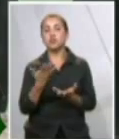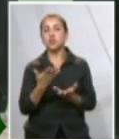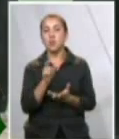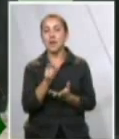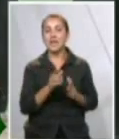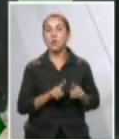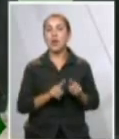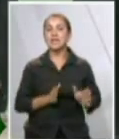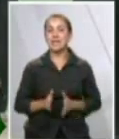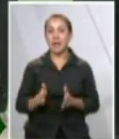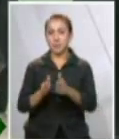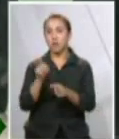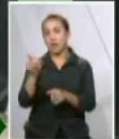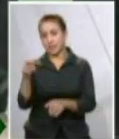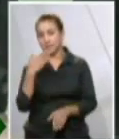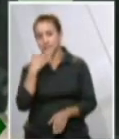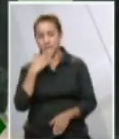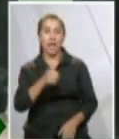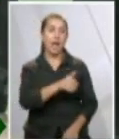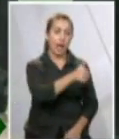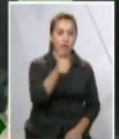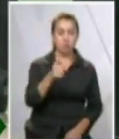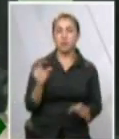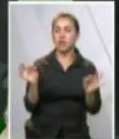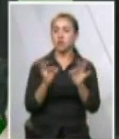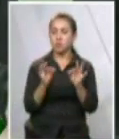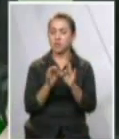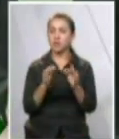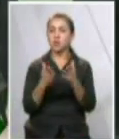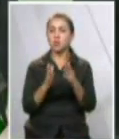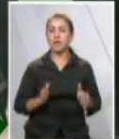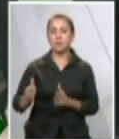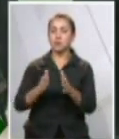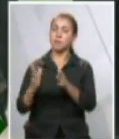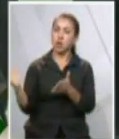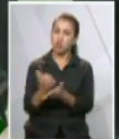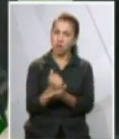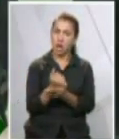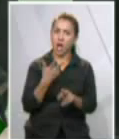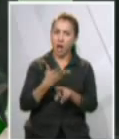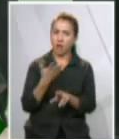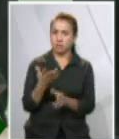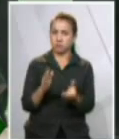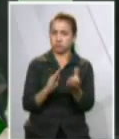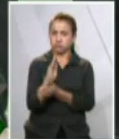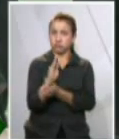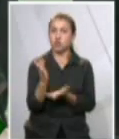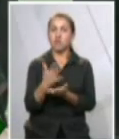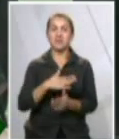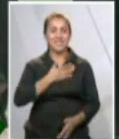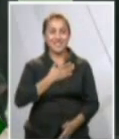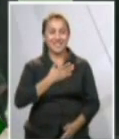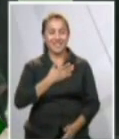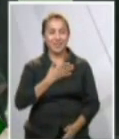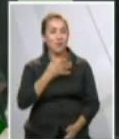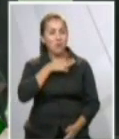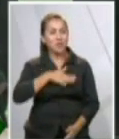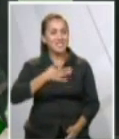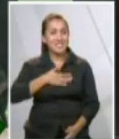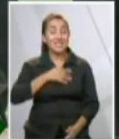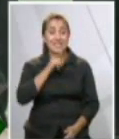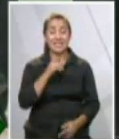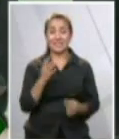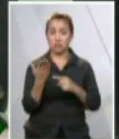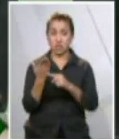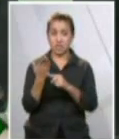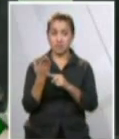el camino también, y a ti, por supuesto, a todos, para que nos expliquen un poco cómo es el camino para llegar a tenerla. ¿Y qué tal se siente, qué tal se usa? Porque esa